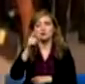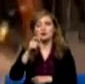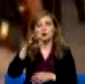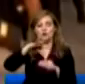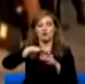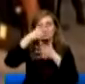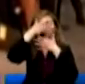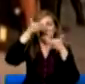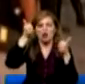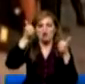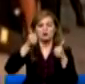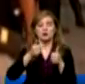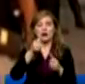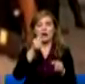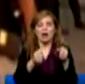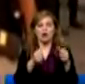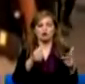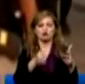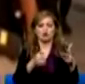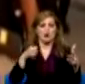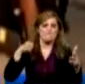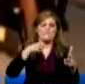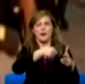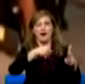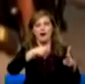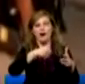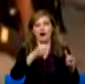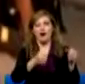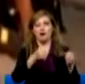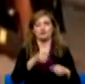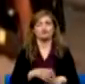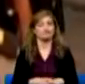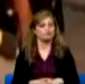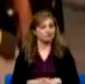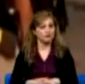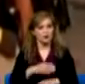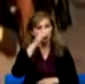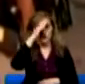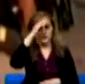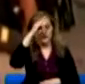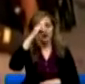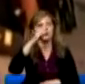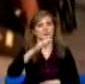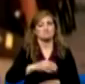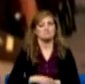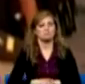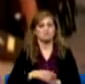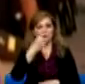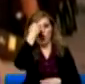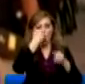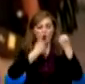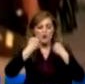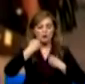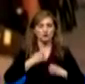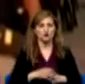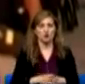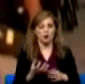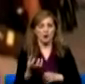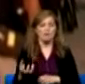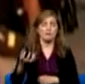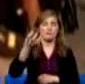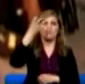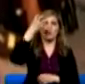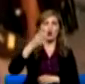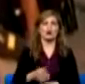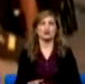electoral. Un patrullero fue roto el parabrisas posterior de una camioneta. Un servidor policial fue golpeado con una piedra en